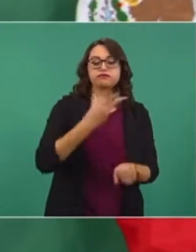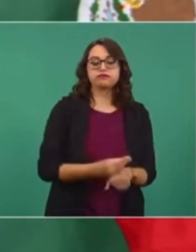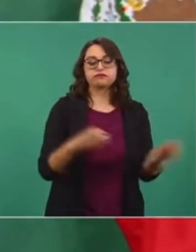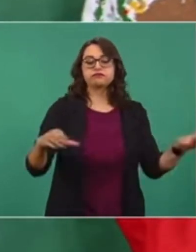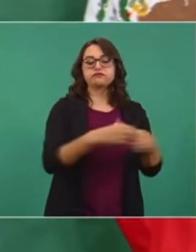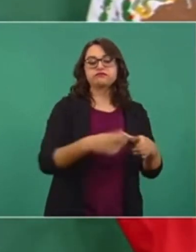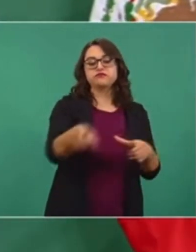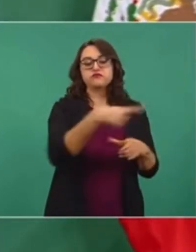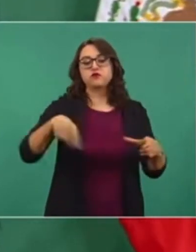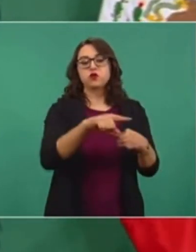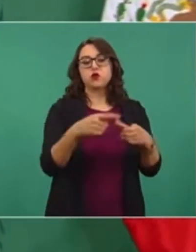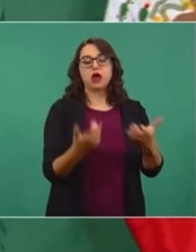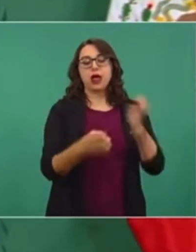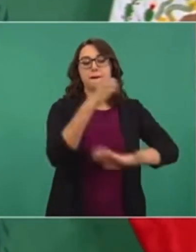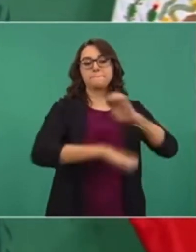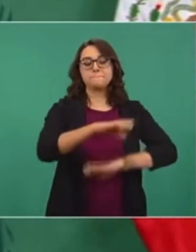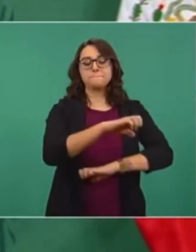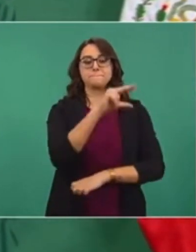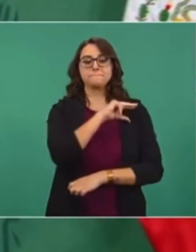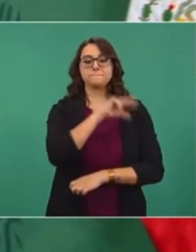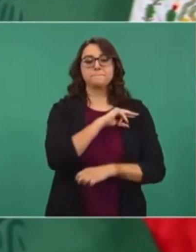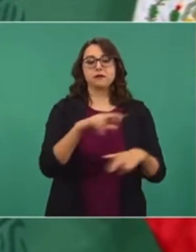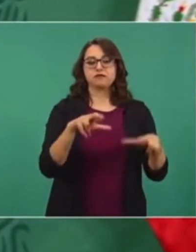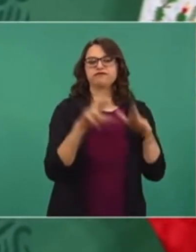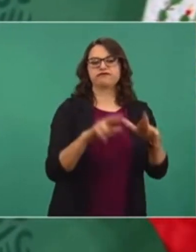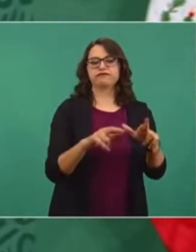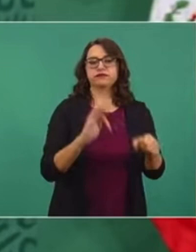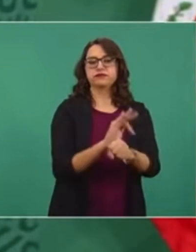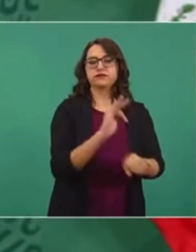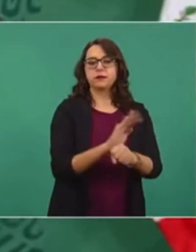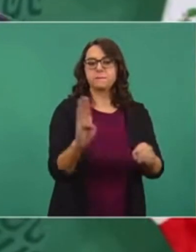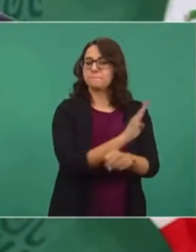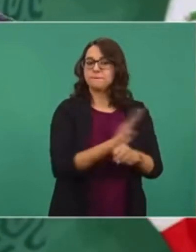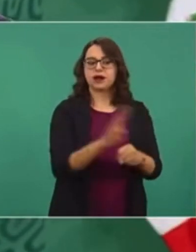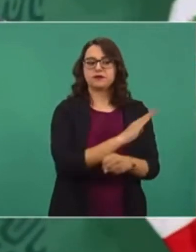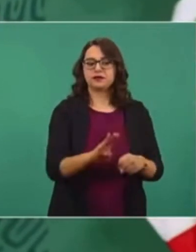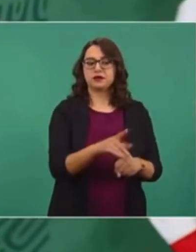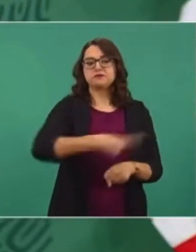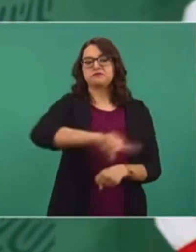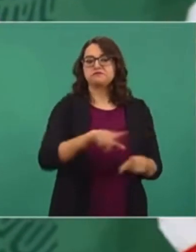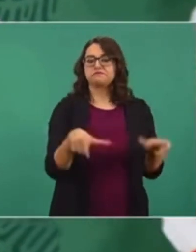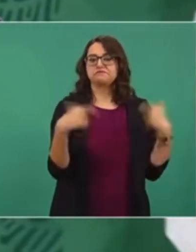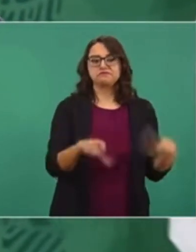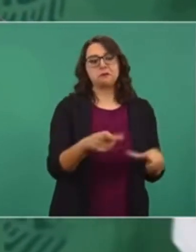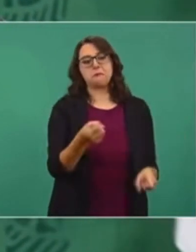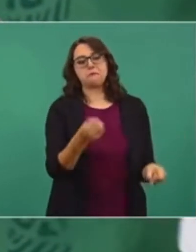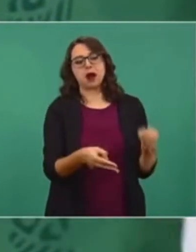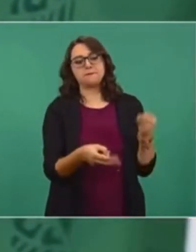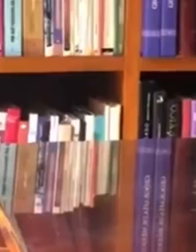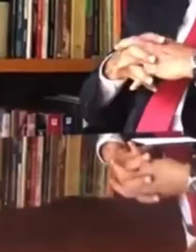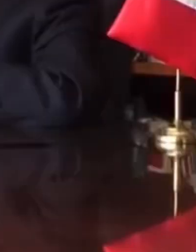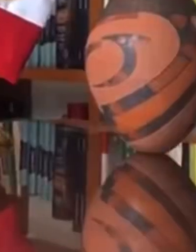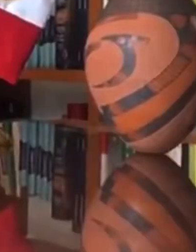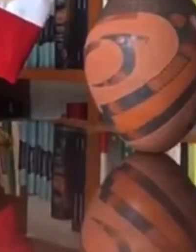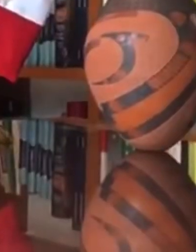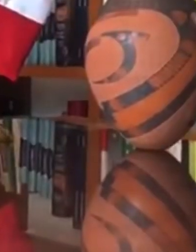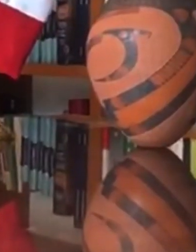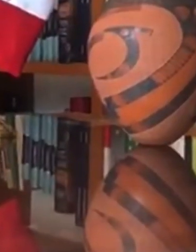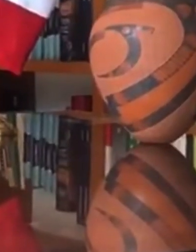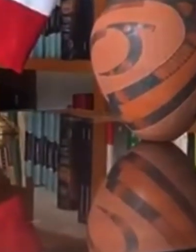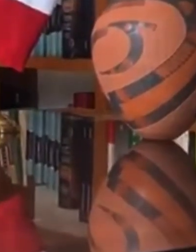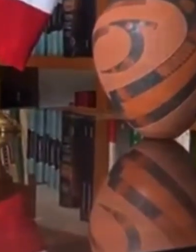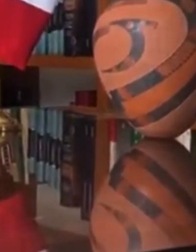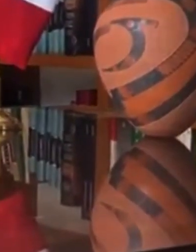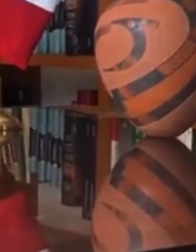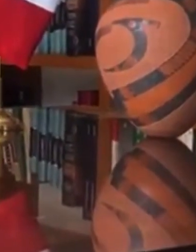un puñado de empresas, a los potentados, a los que se sentían dueños de México. Podemos